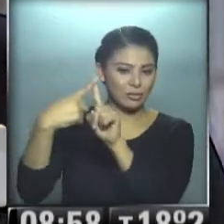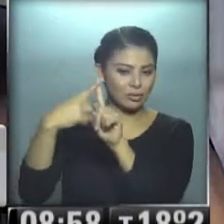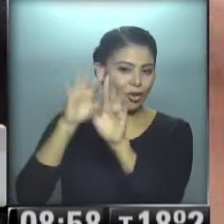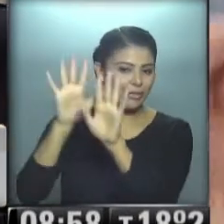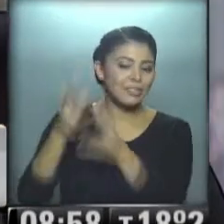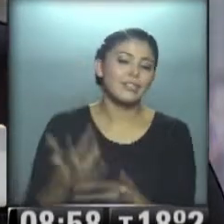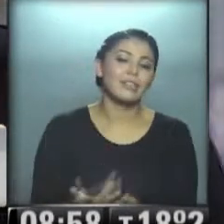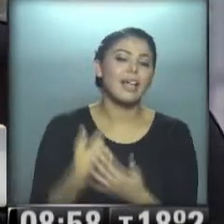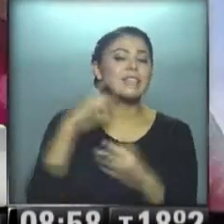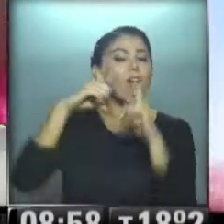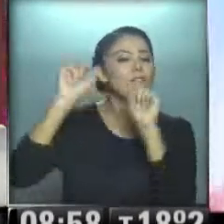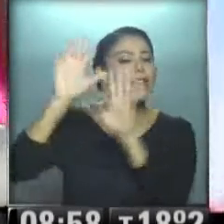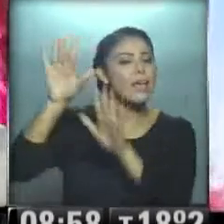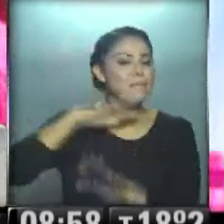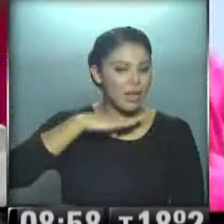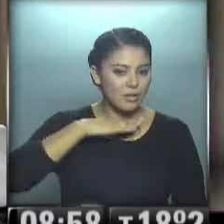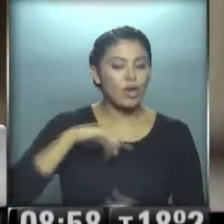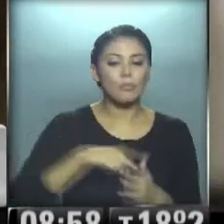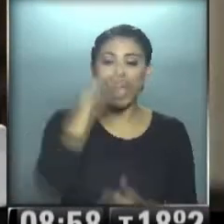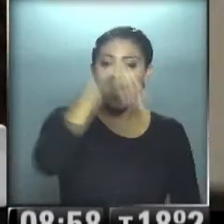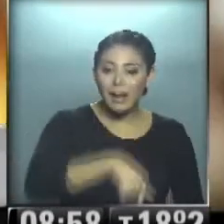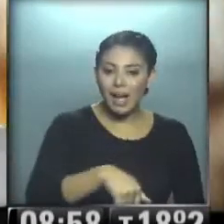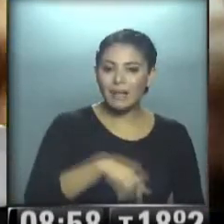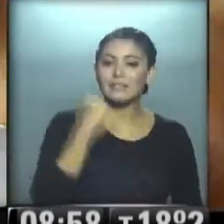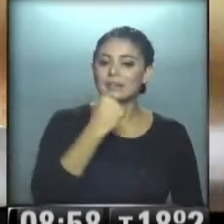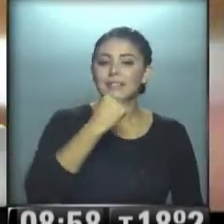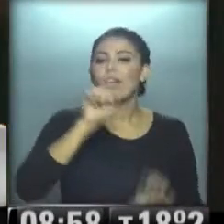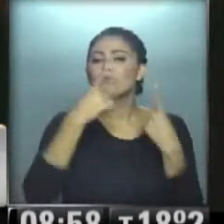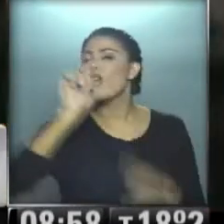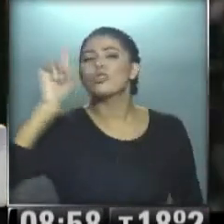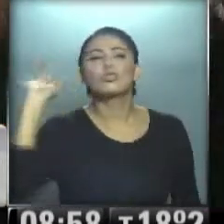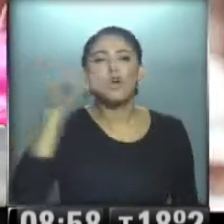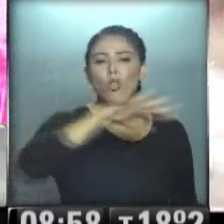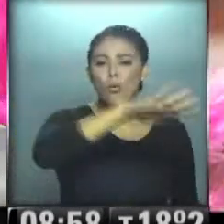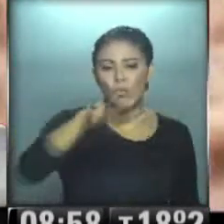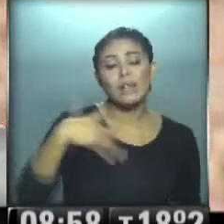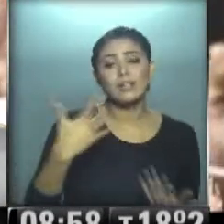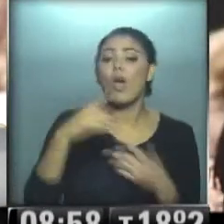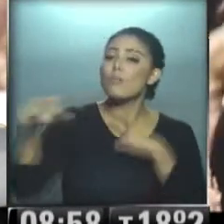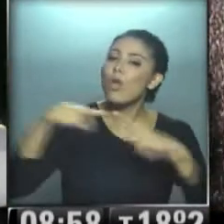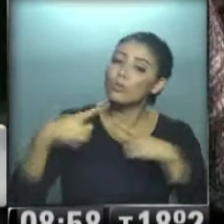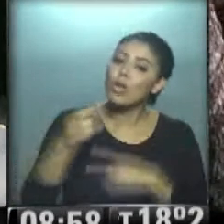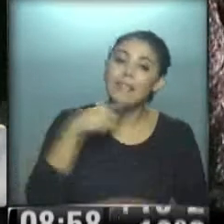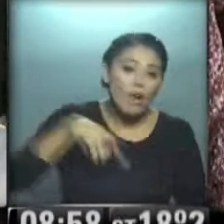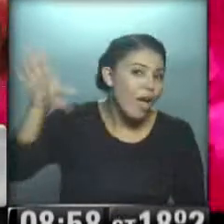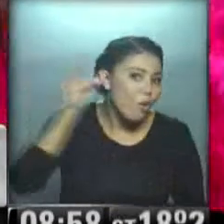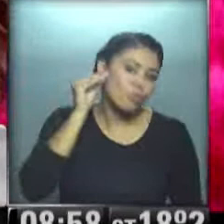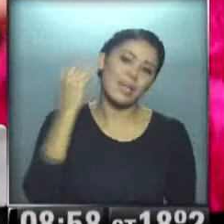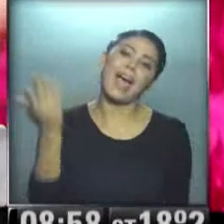allá, bueno, hacer esa fecha en México, pero acá es salir a tocar por todos lados. Así que productores que están